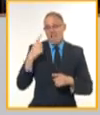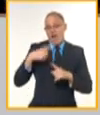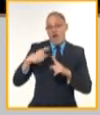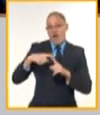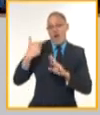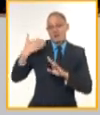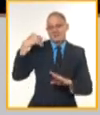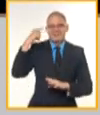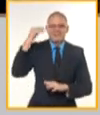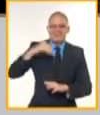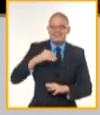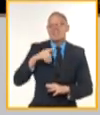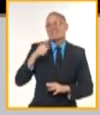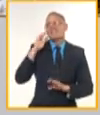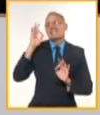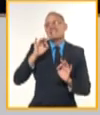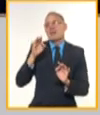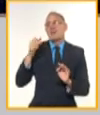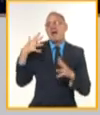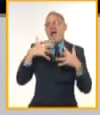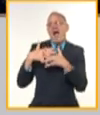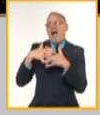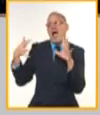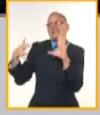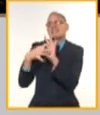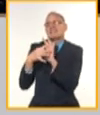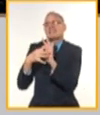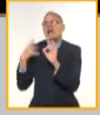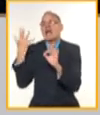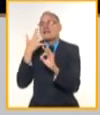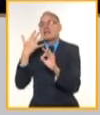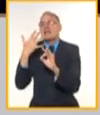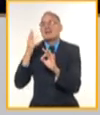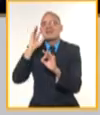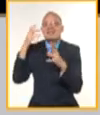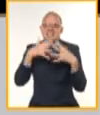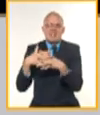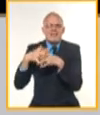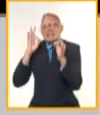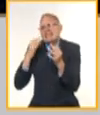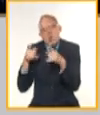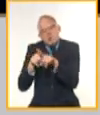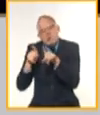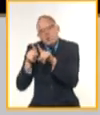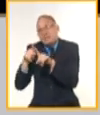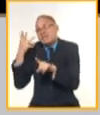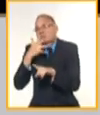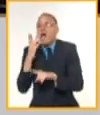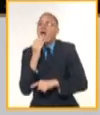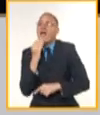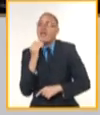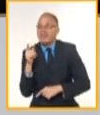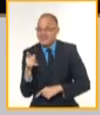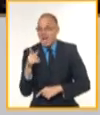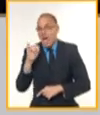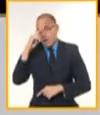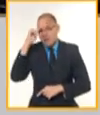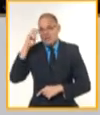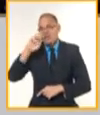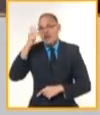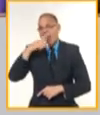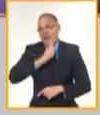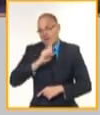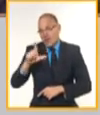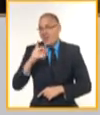ser lo que manda Estados Unidos, se sumó a Argentina, pero es la propia resolución que defendió Rusia y otros países a los cuales criticó. O sea, eso